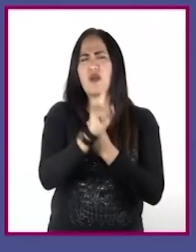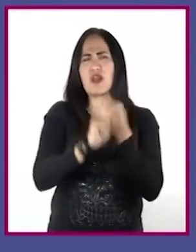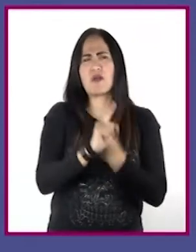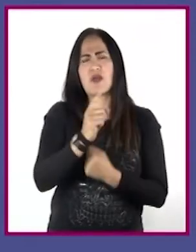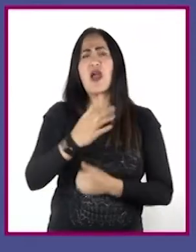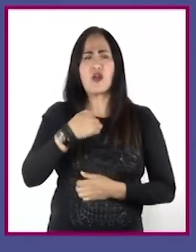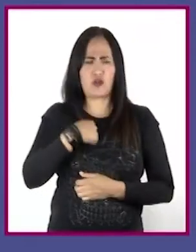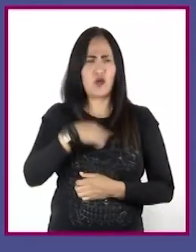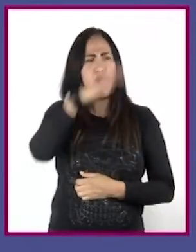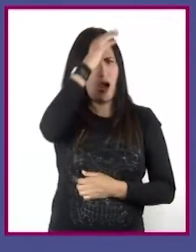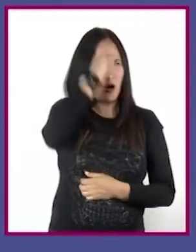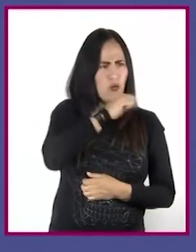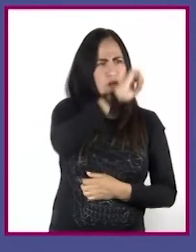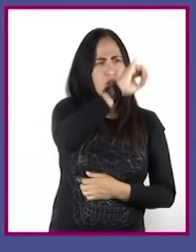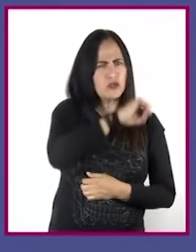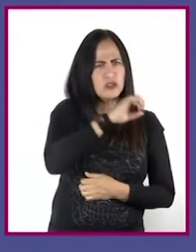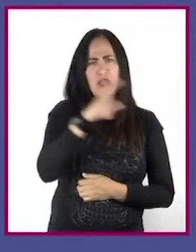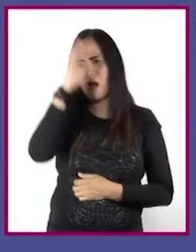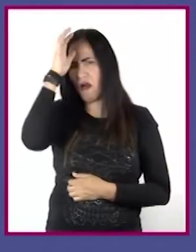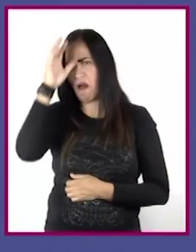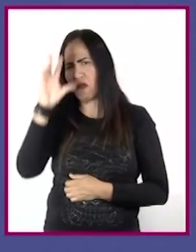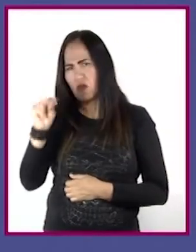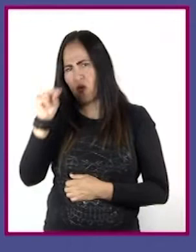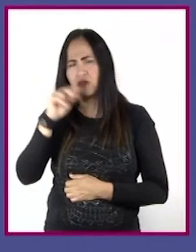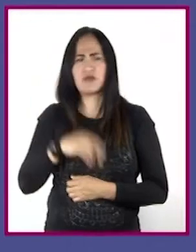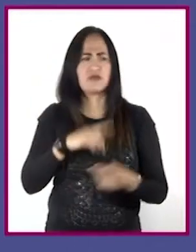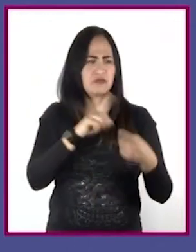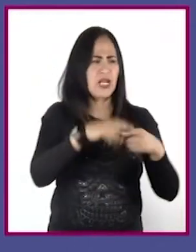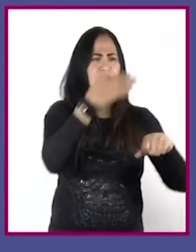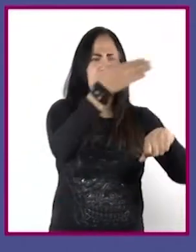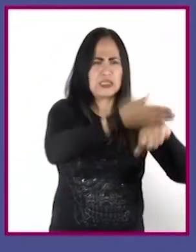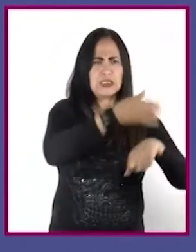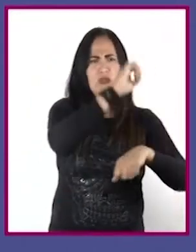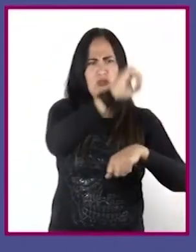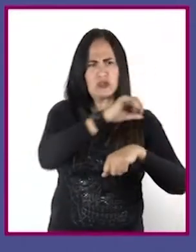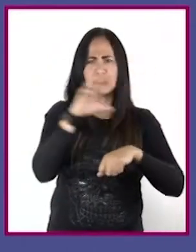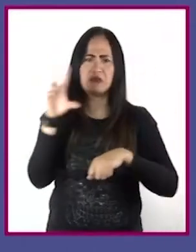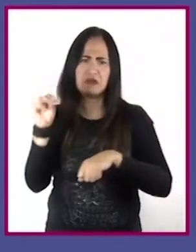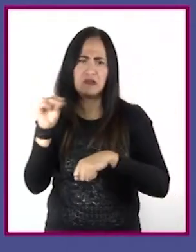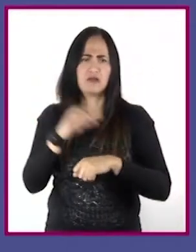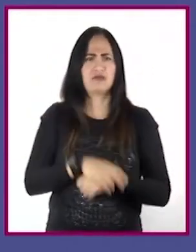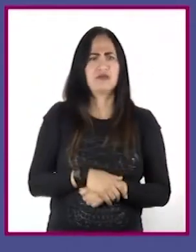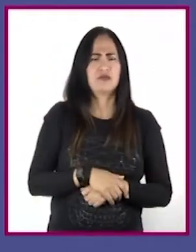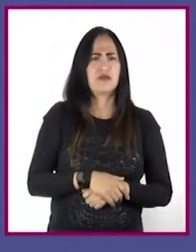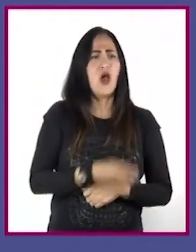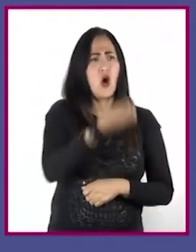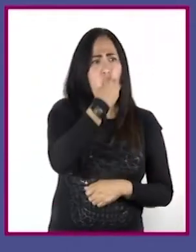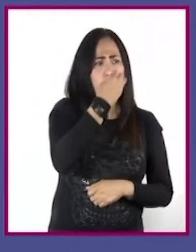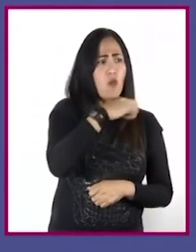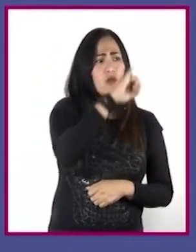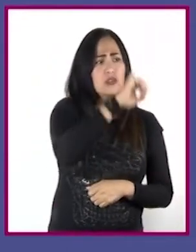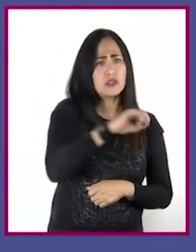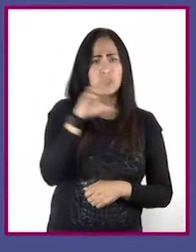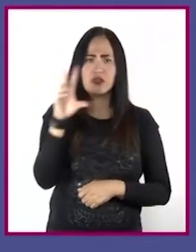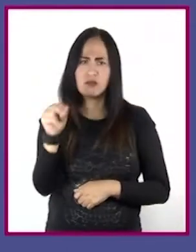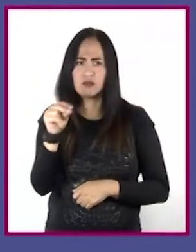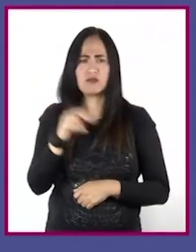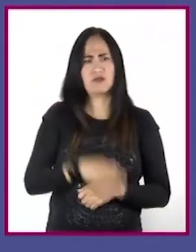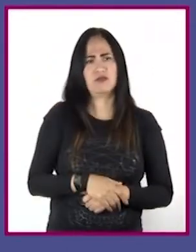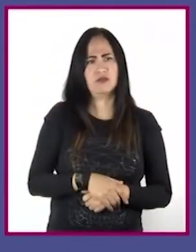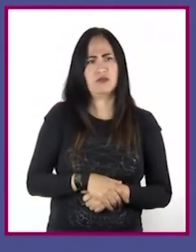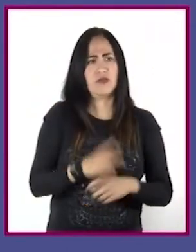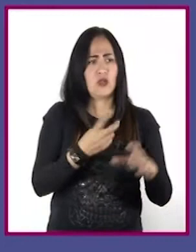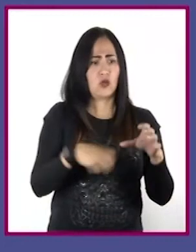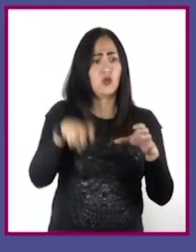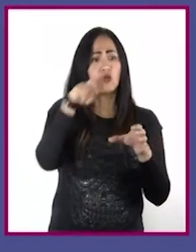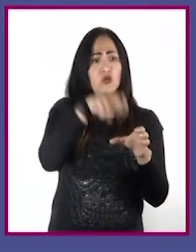dices estoy de acuerdo o no estoy de acuerdo. ¿Te castigo o no te castigo? ¿Me lo como o no me lo como? ¿Me